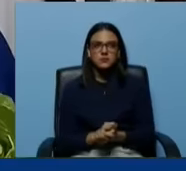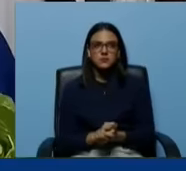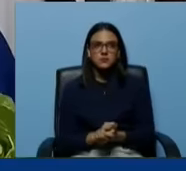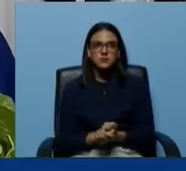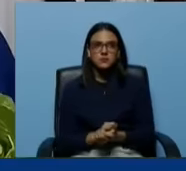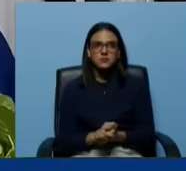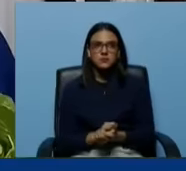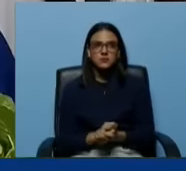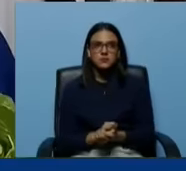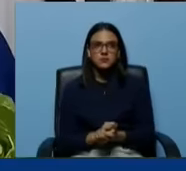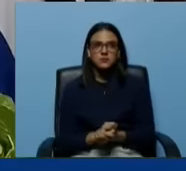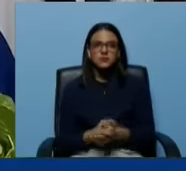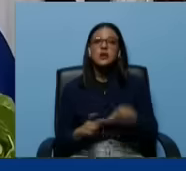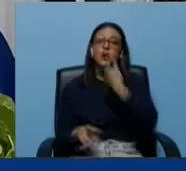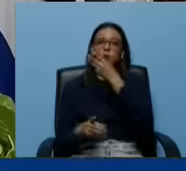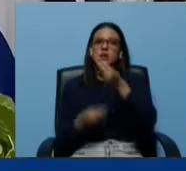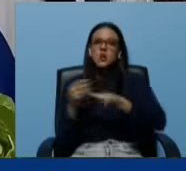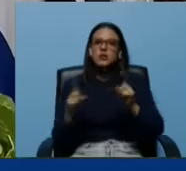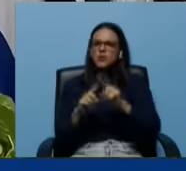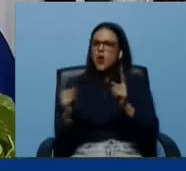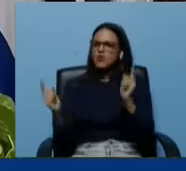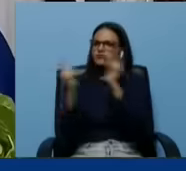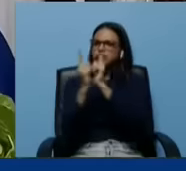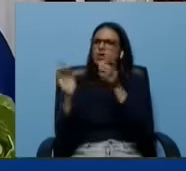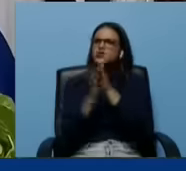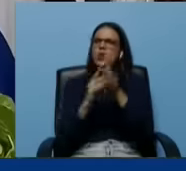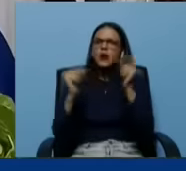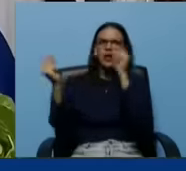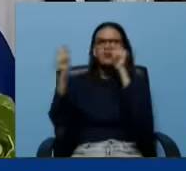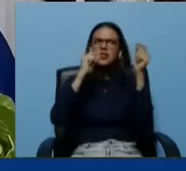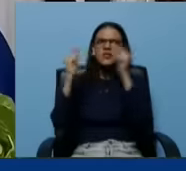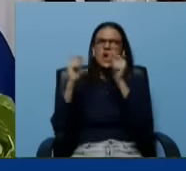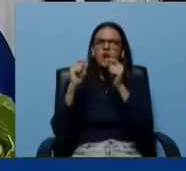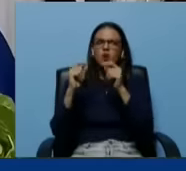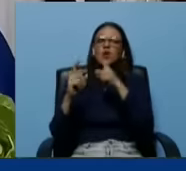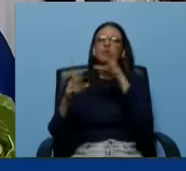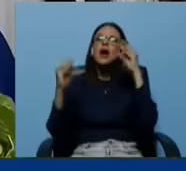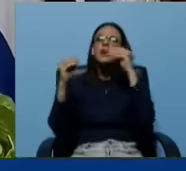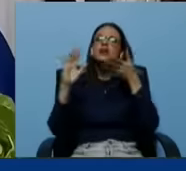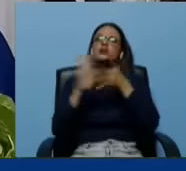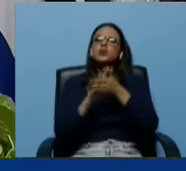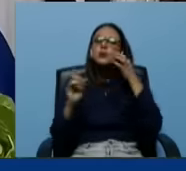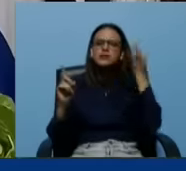dialogando. El que te pongan enfrente a dialogar va a dialogar por los gringos,